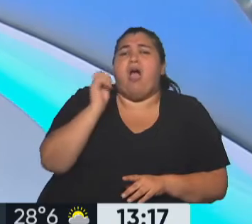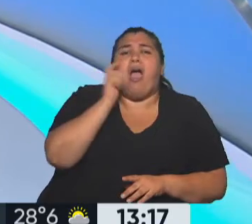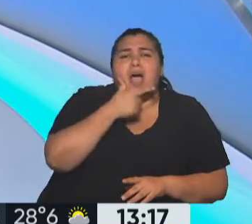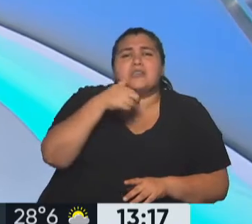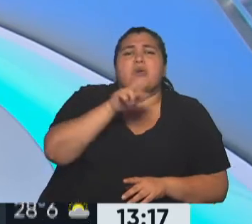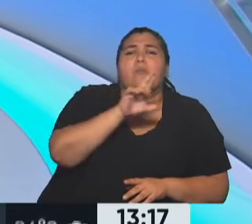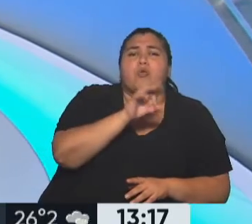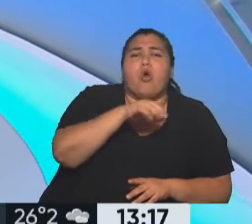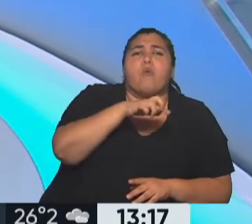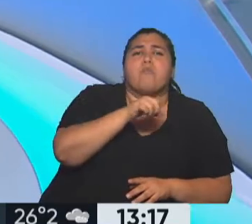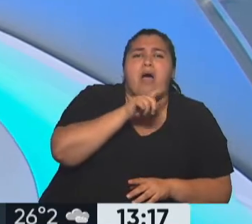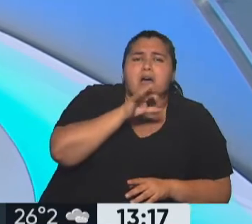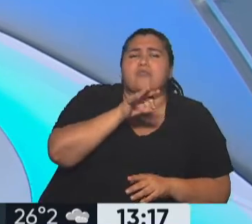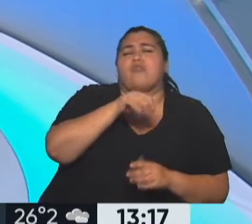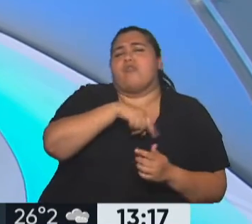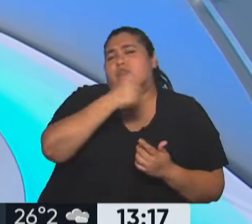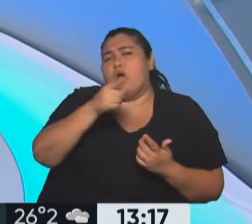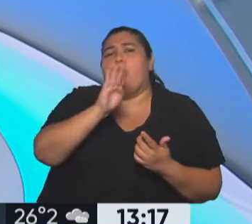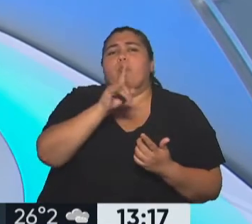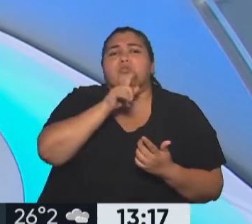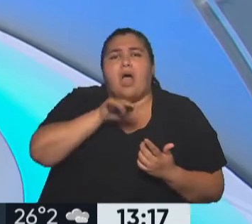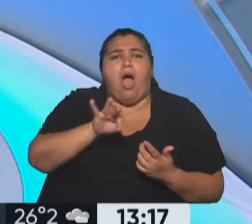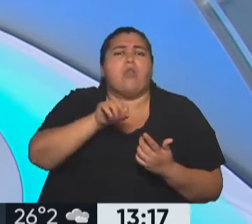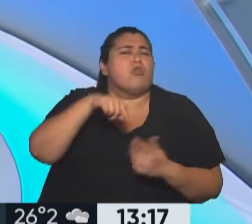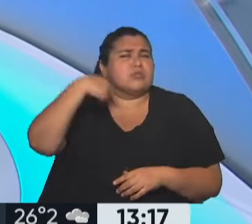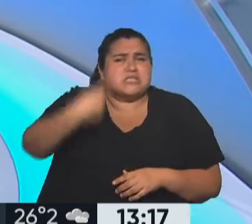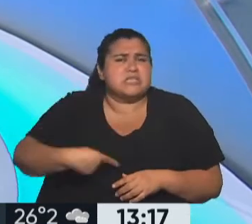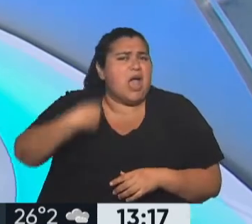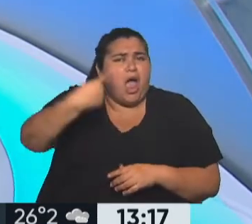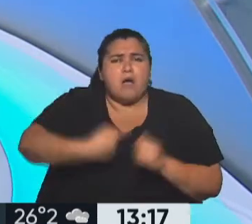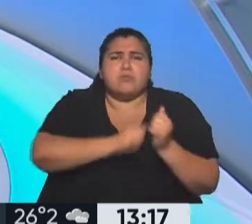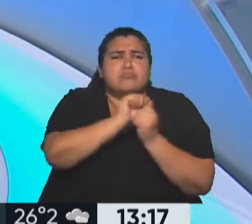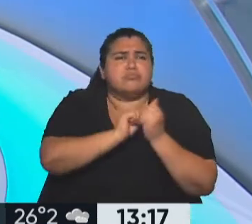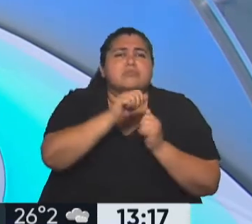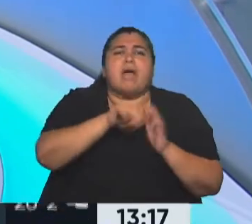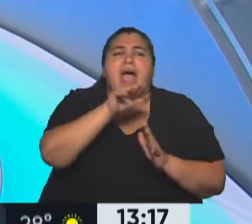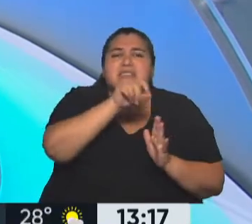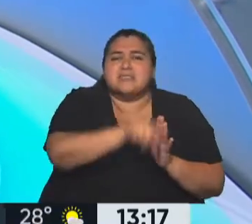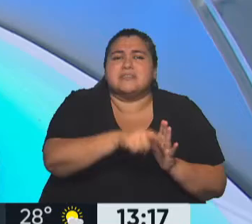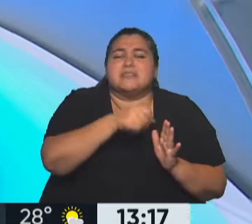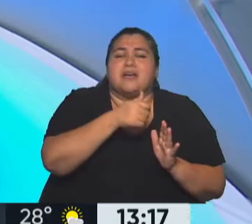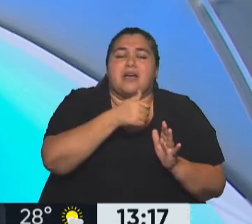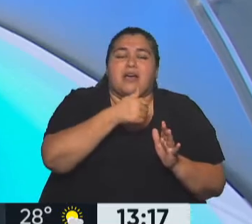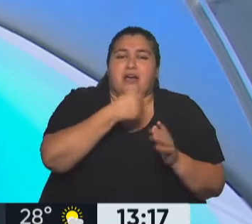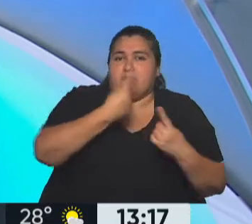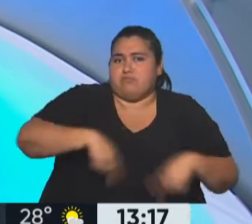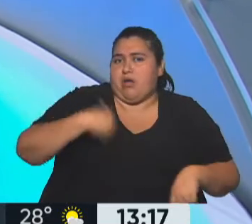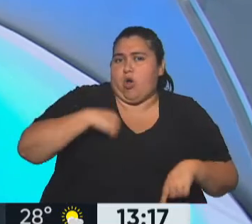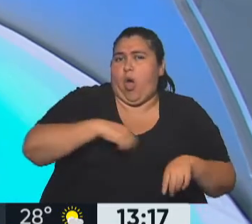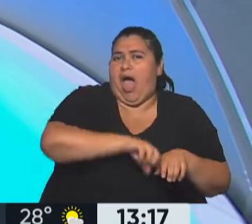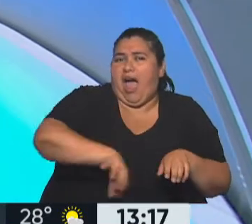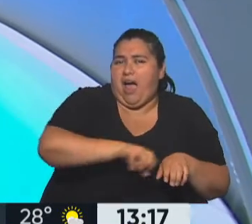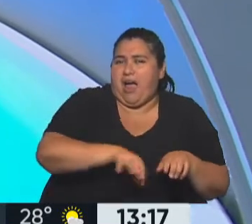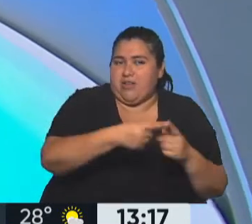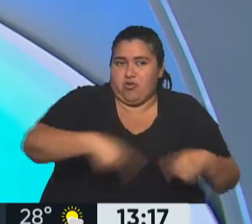el metano, el butano, el propano, se están produciendo en forma permanente en los líquidos cloacales. Claro. Es decir, que no es que se produce en